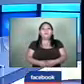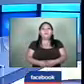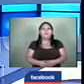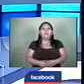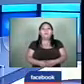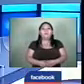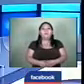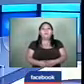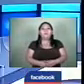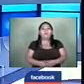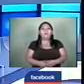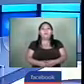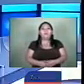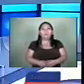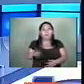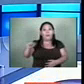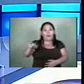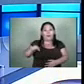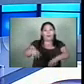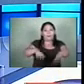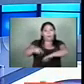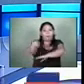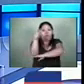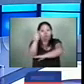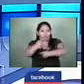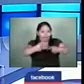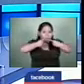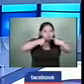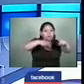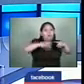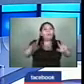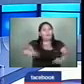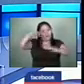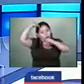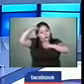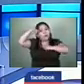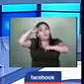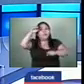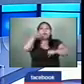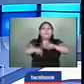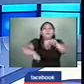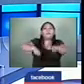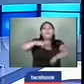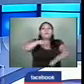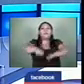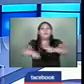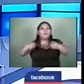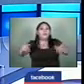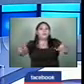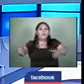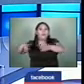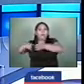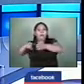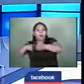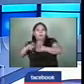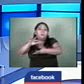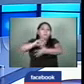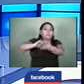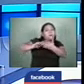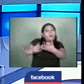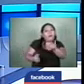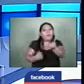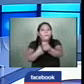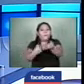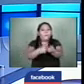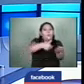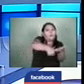Y en la libertad lanzaron una campaña para concientizar sobre el uso de la bicicleta. Es por ello que una organización ambientalista en la Alcaldía